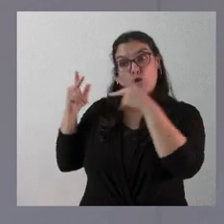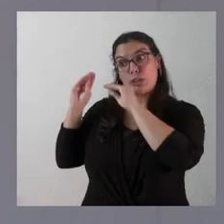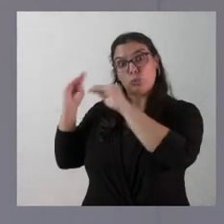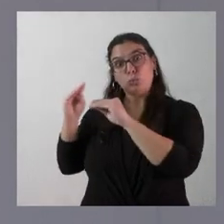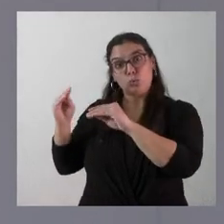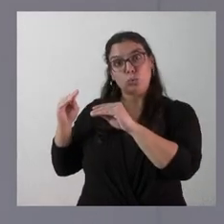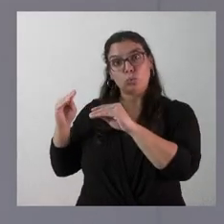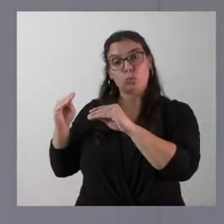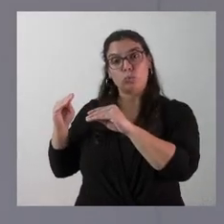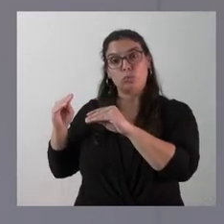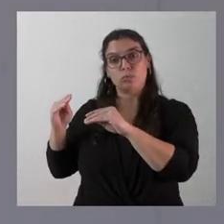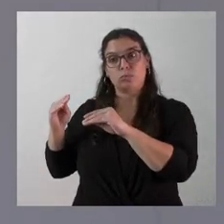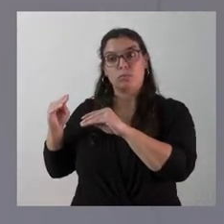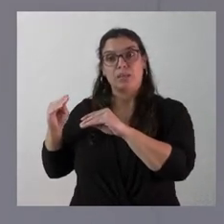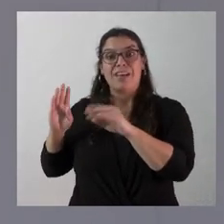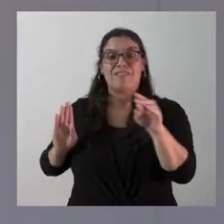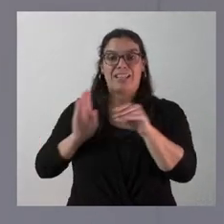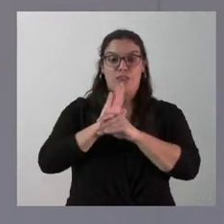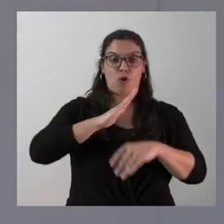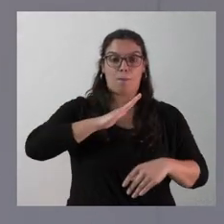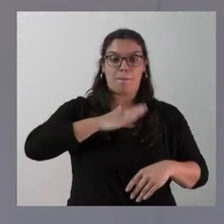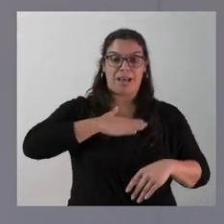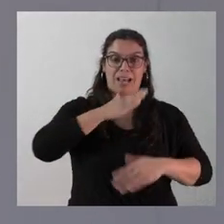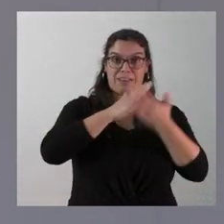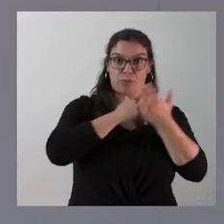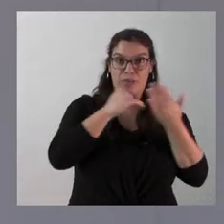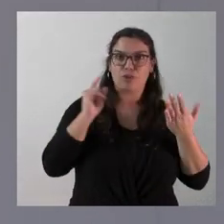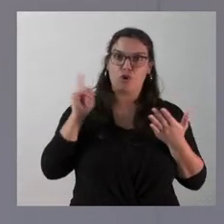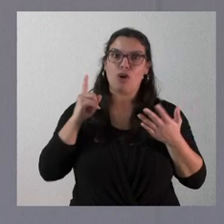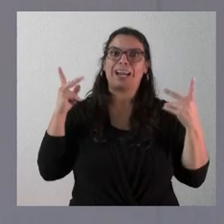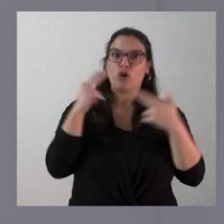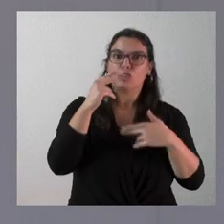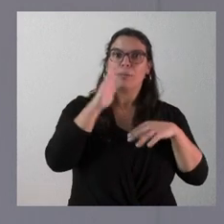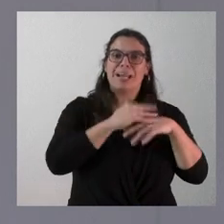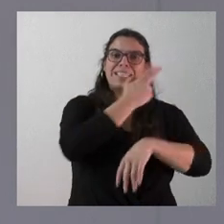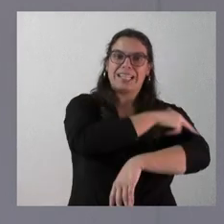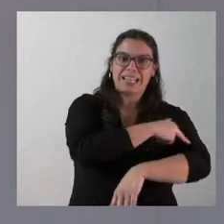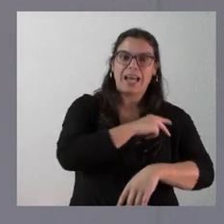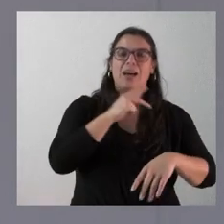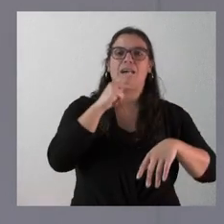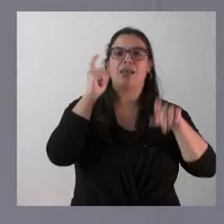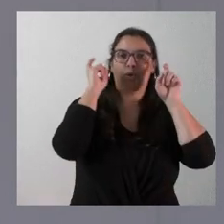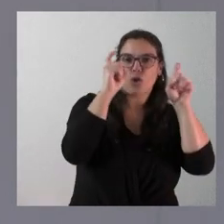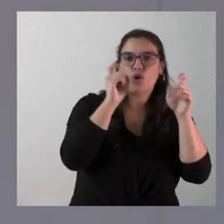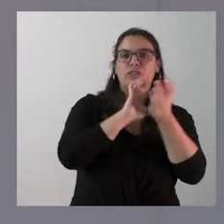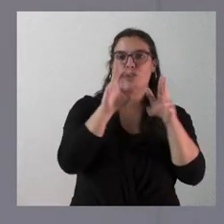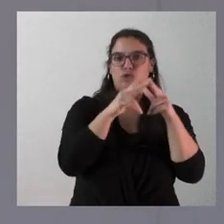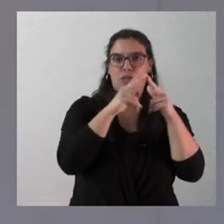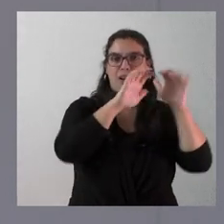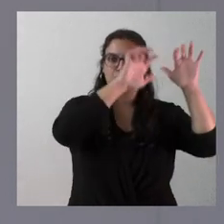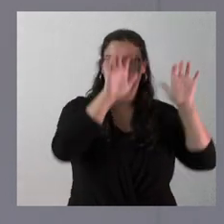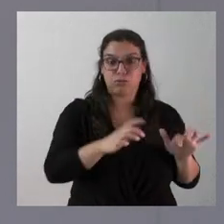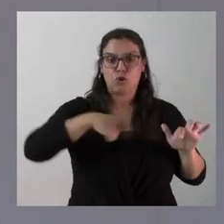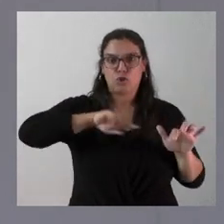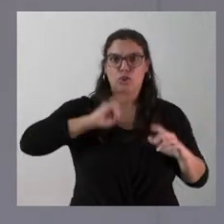no a la financiación de las comunidades autónomas son recortes que se hacen a la sanidad a la educación y a los oídos sociales y eso hace que los dos tengamos